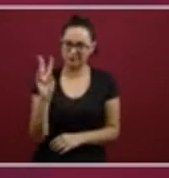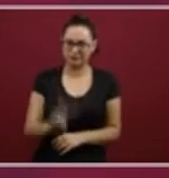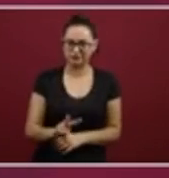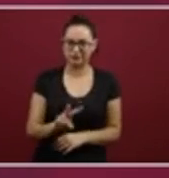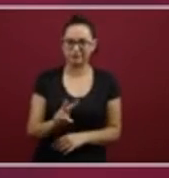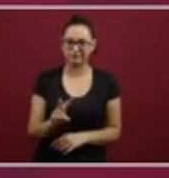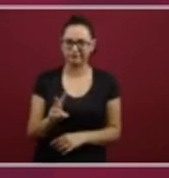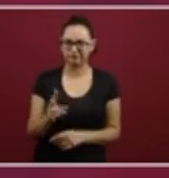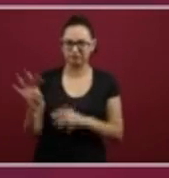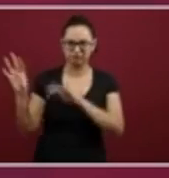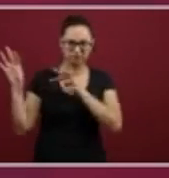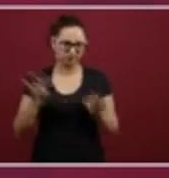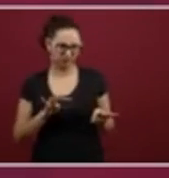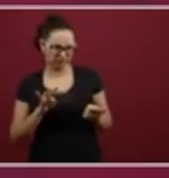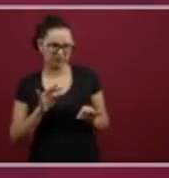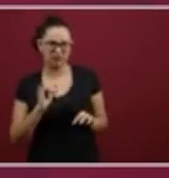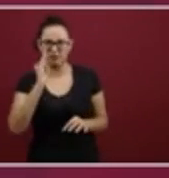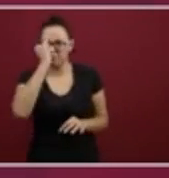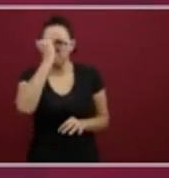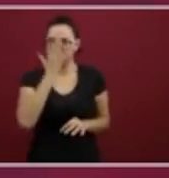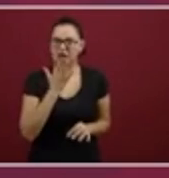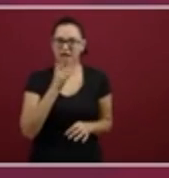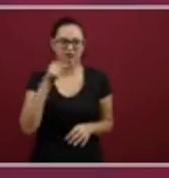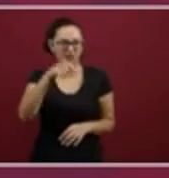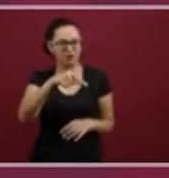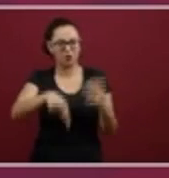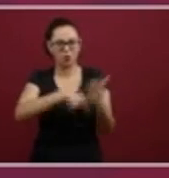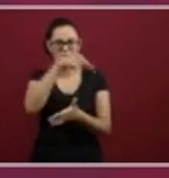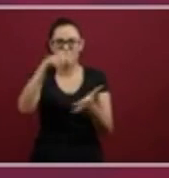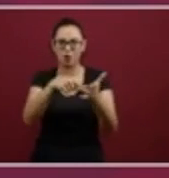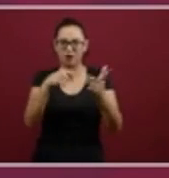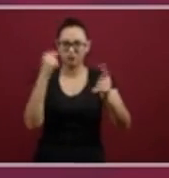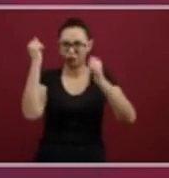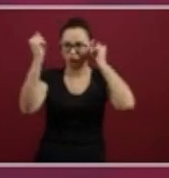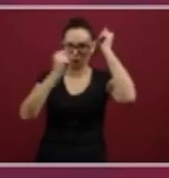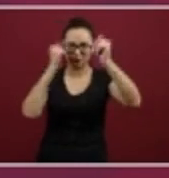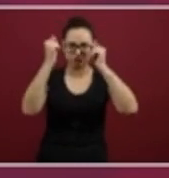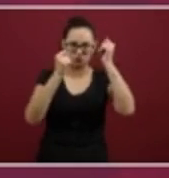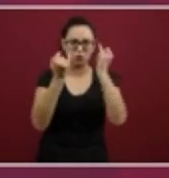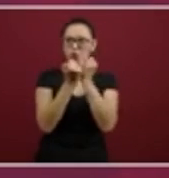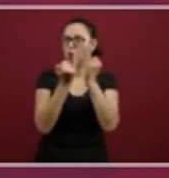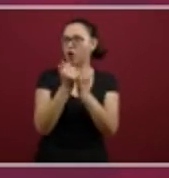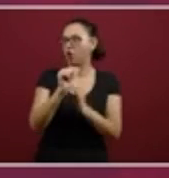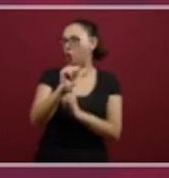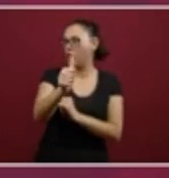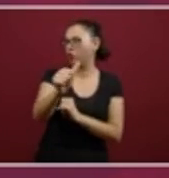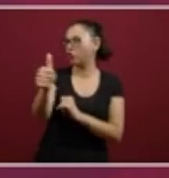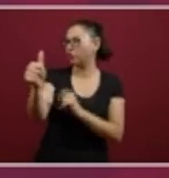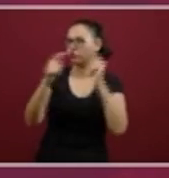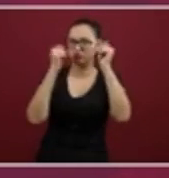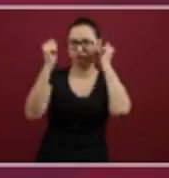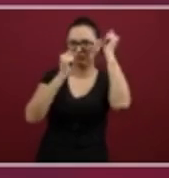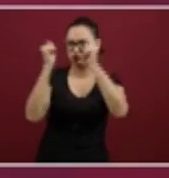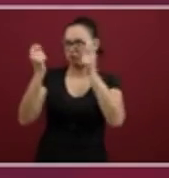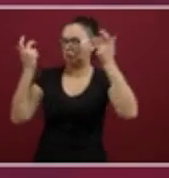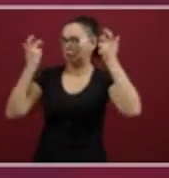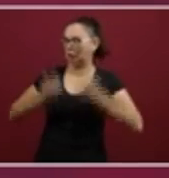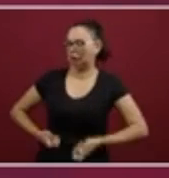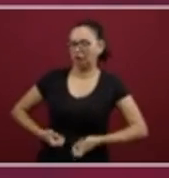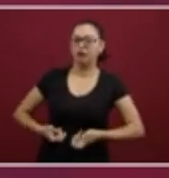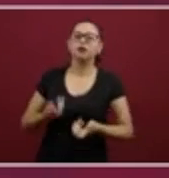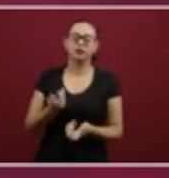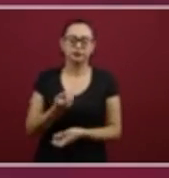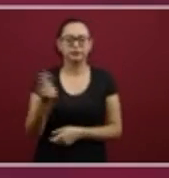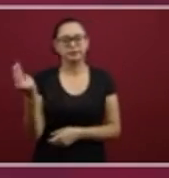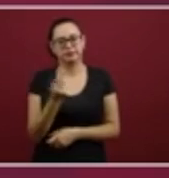afecta la imagen de un centro turístico como Los Cabos y otros. Entonces hay que